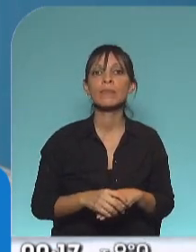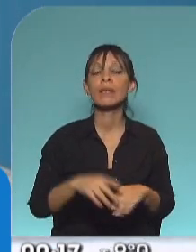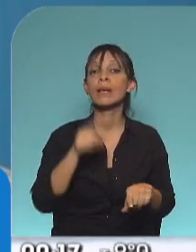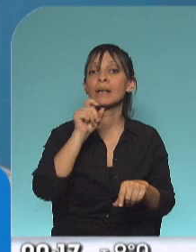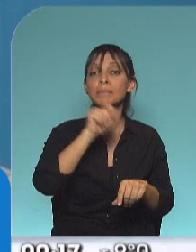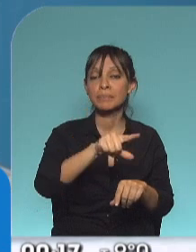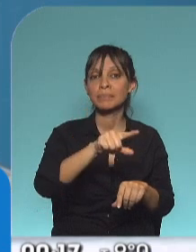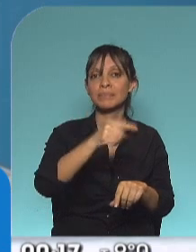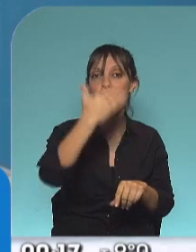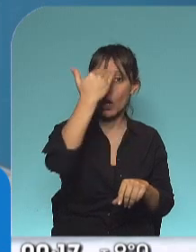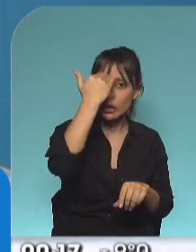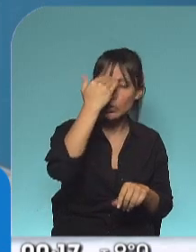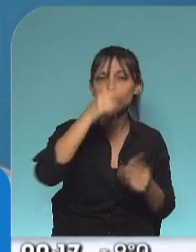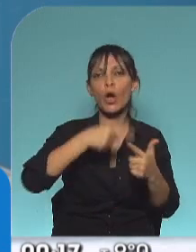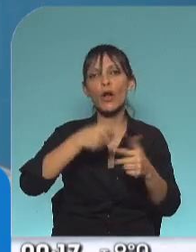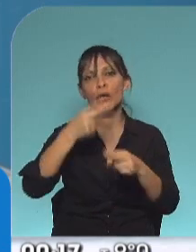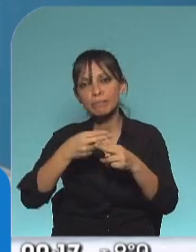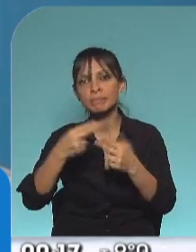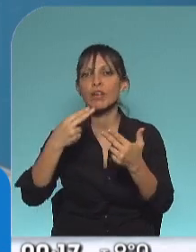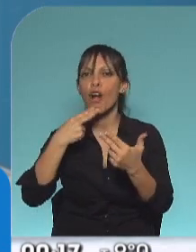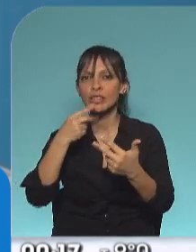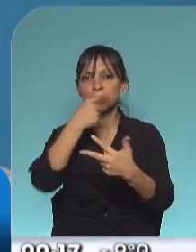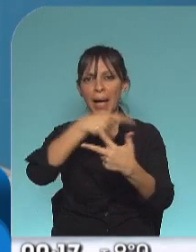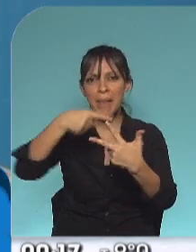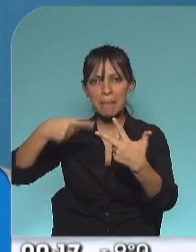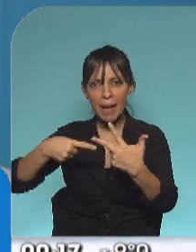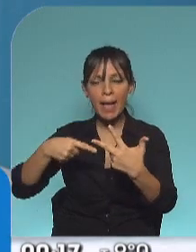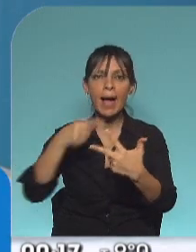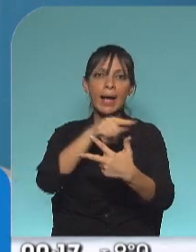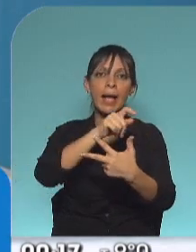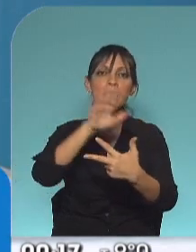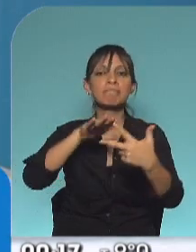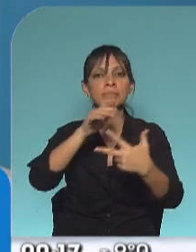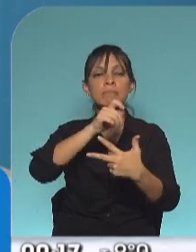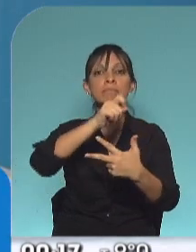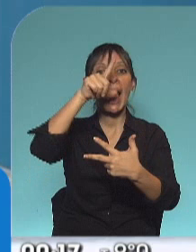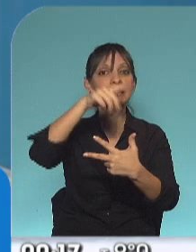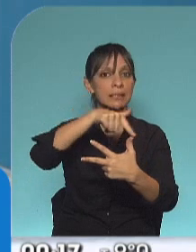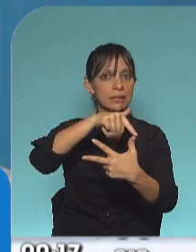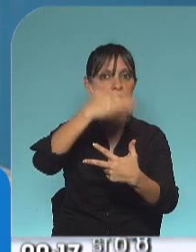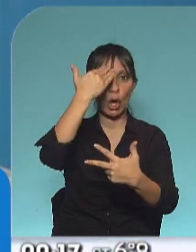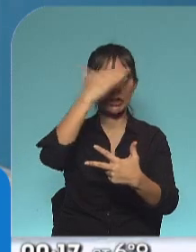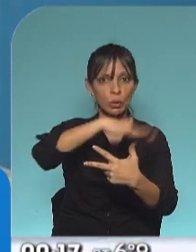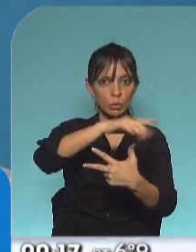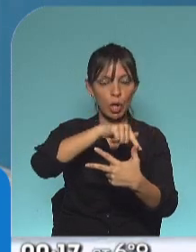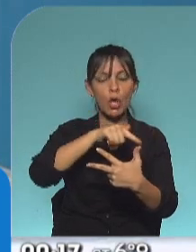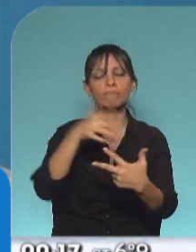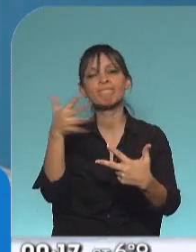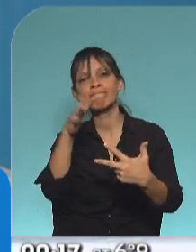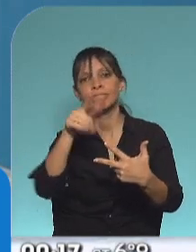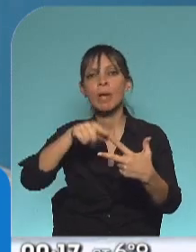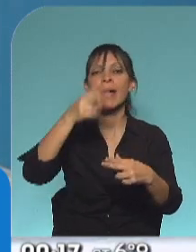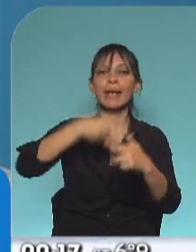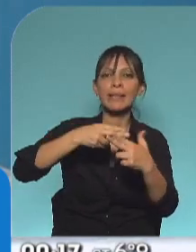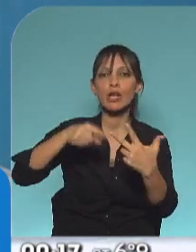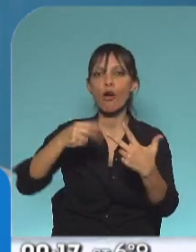las estaciones se advierte una cantidad de casos un poco más elevada en Constitución y bastante parecida en Retiro y en